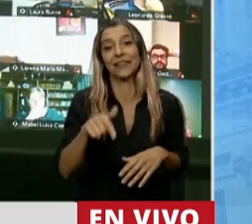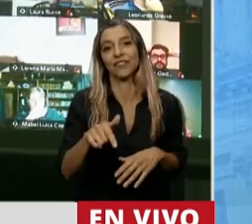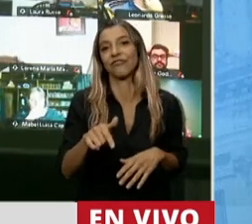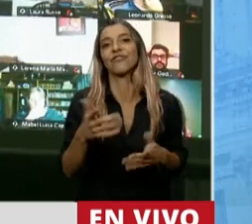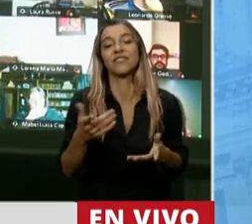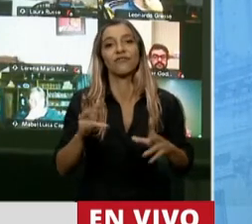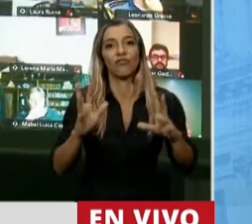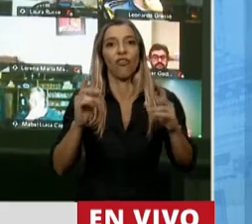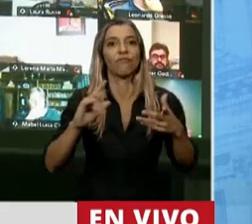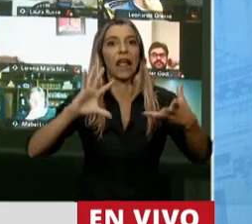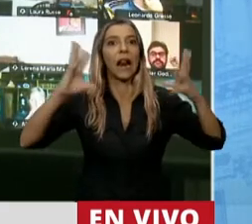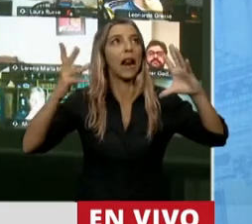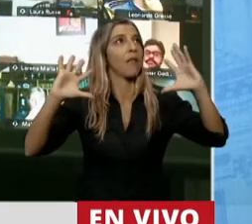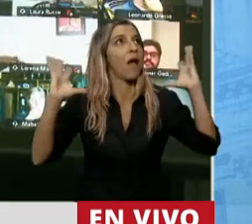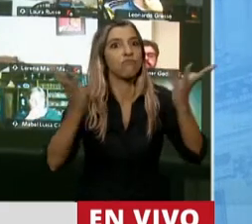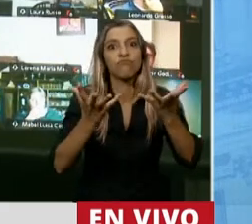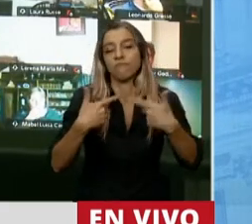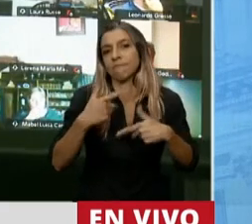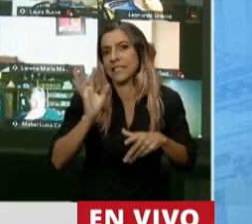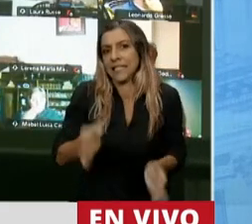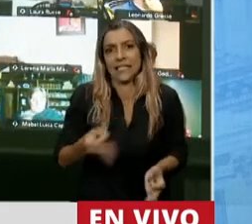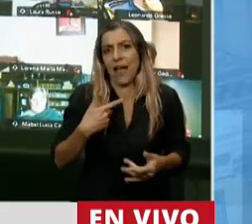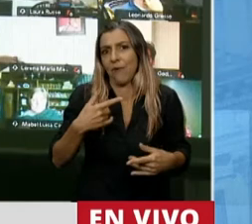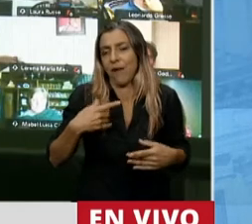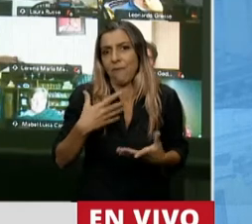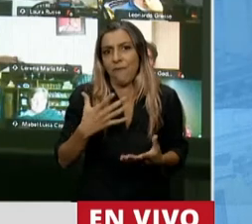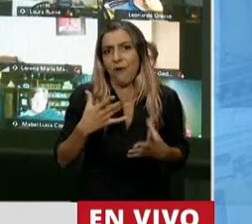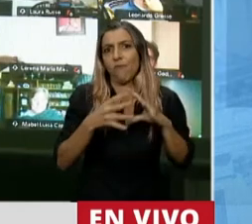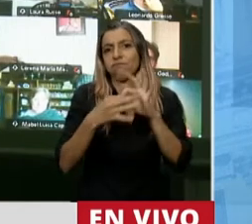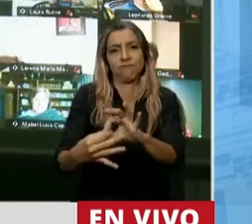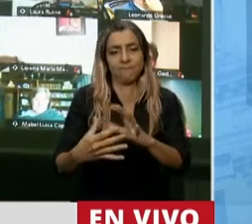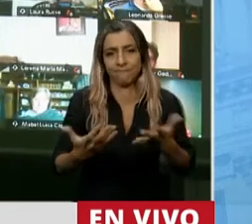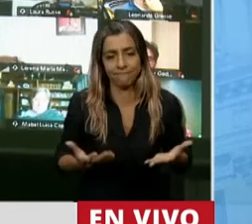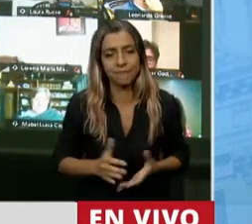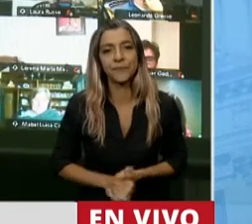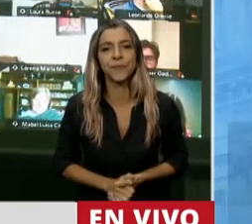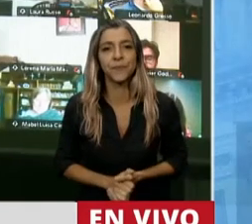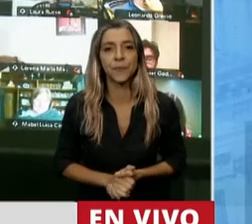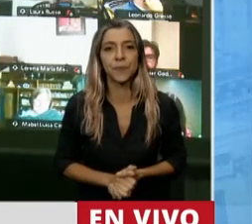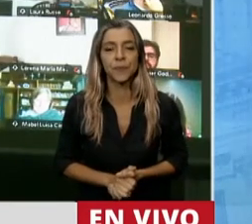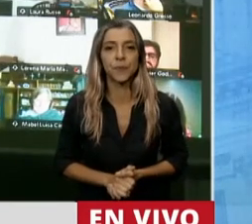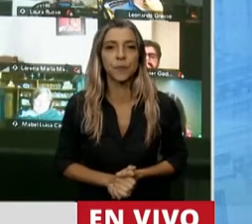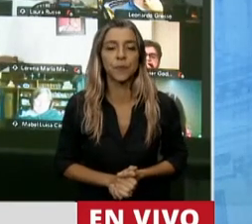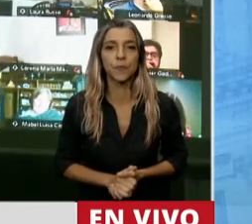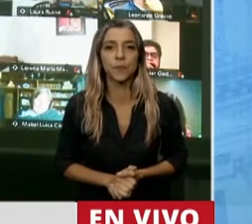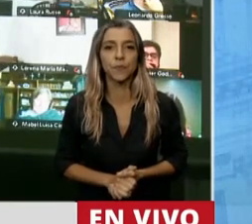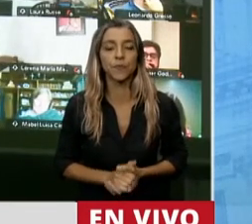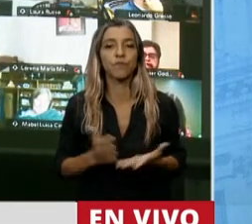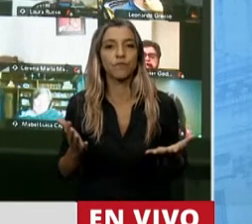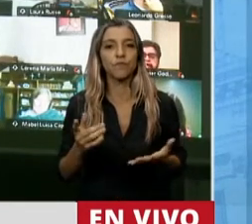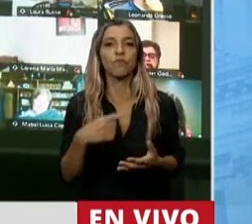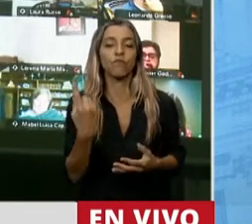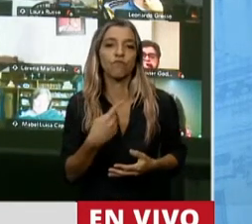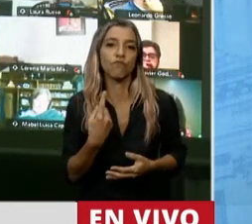esta crisis climática o estos problemas de crisis ambiental que estamos hoy transitando. ¿Por qué